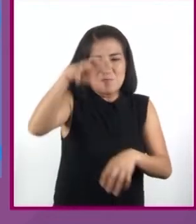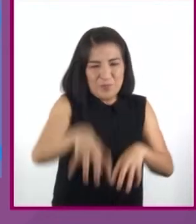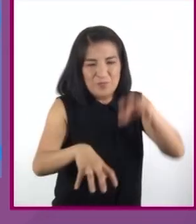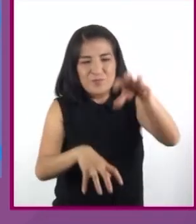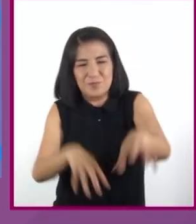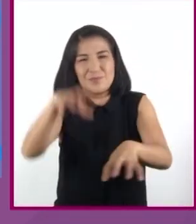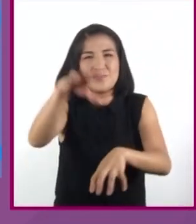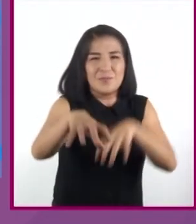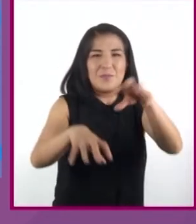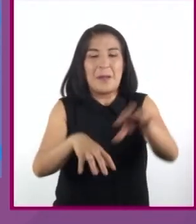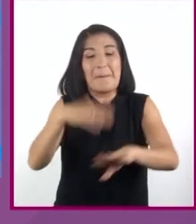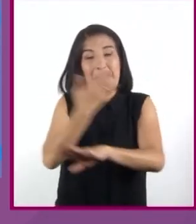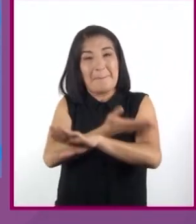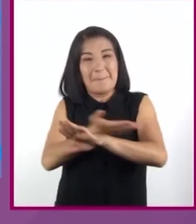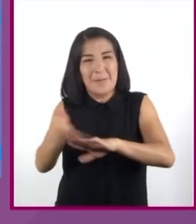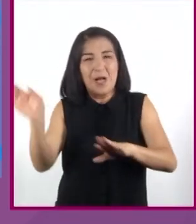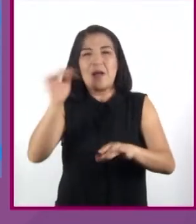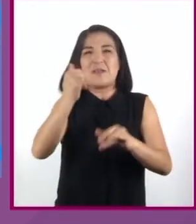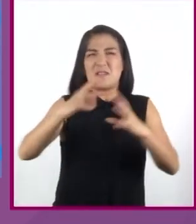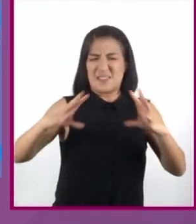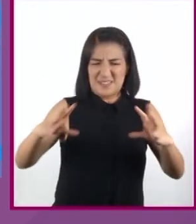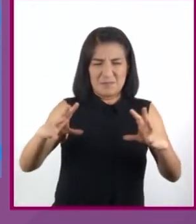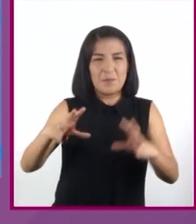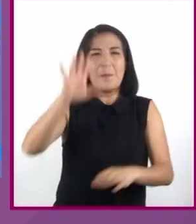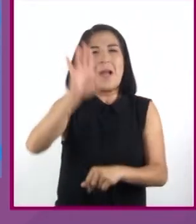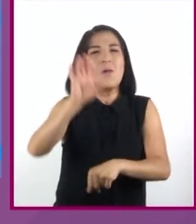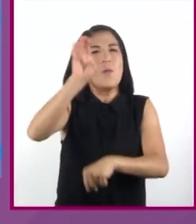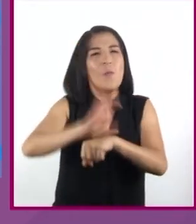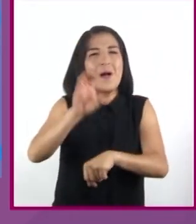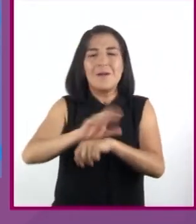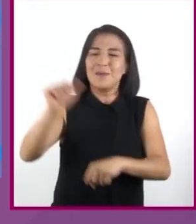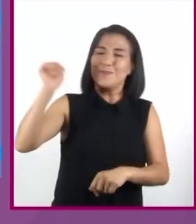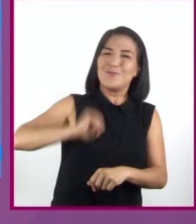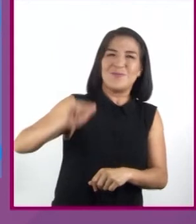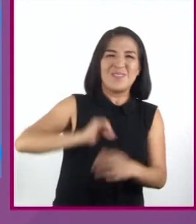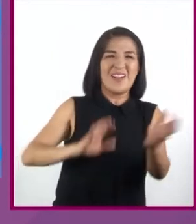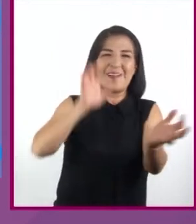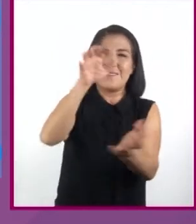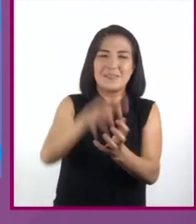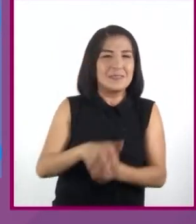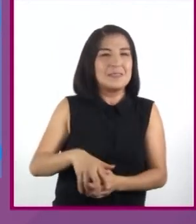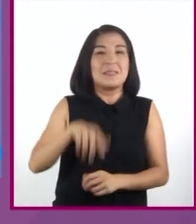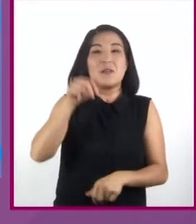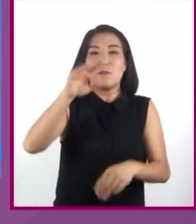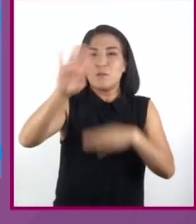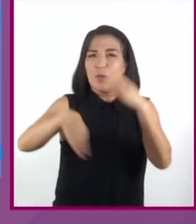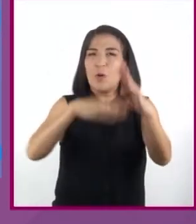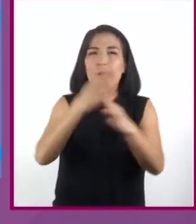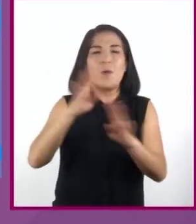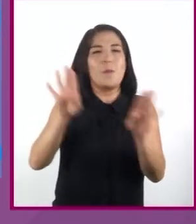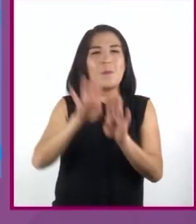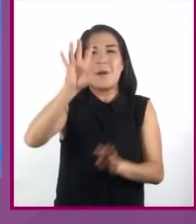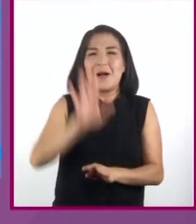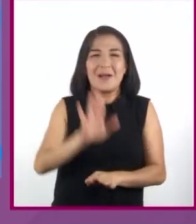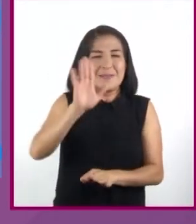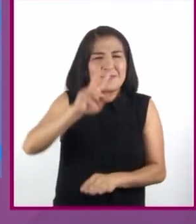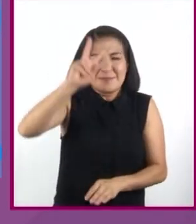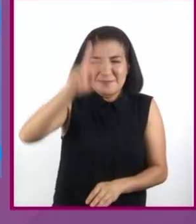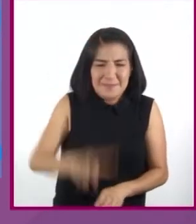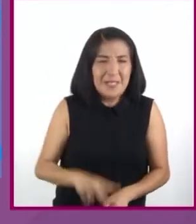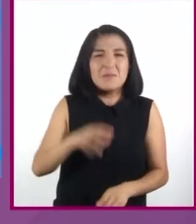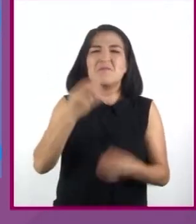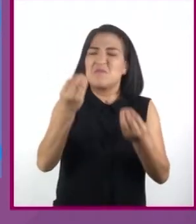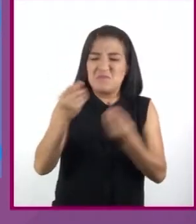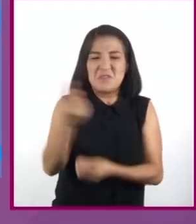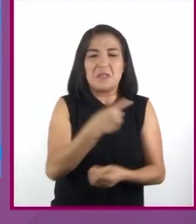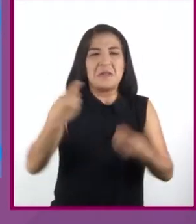pulidas, blancas y enormes como huevos prehistóricos. El mundo era tan reciente que muchas cosas